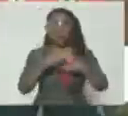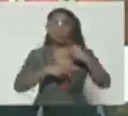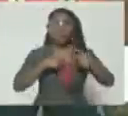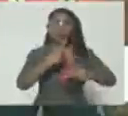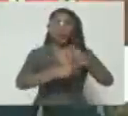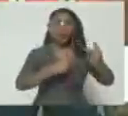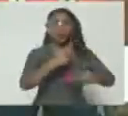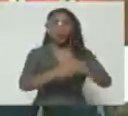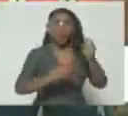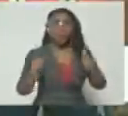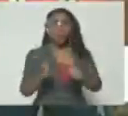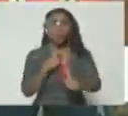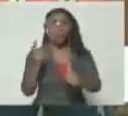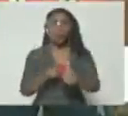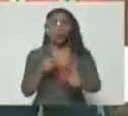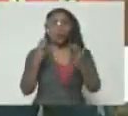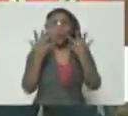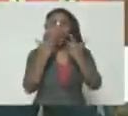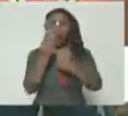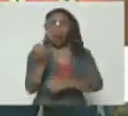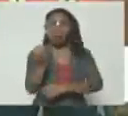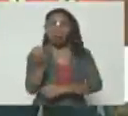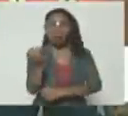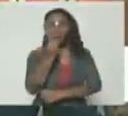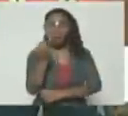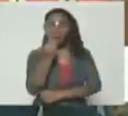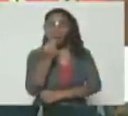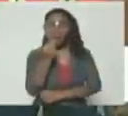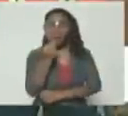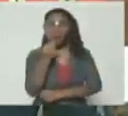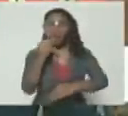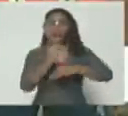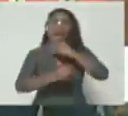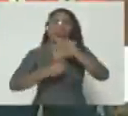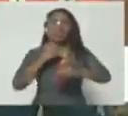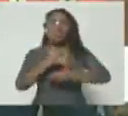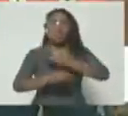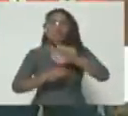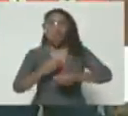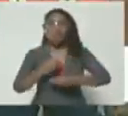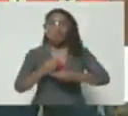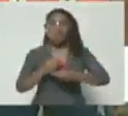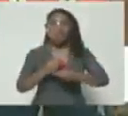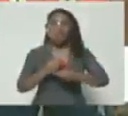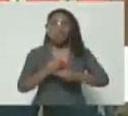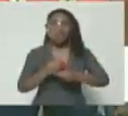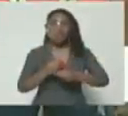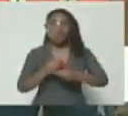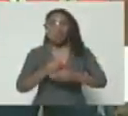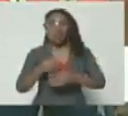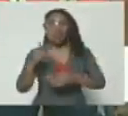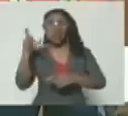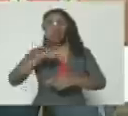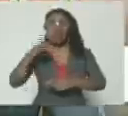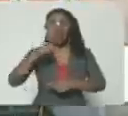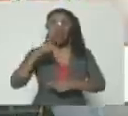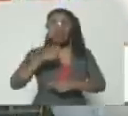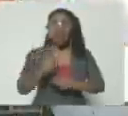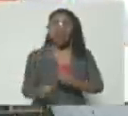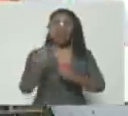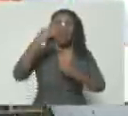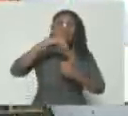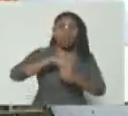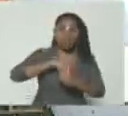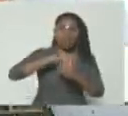producción primaria de alimentos, de abastecer el consumo, la demanda interna y